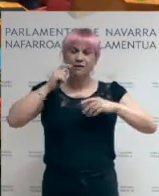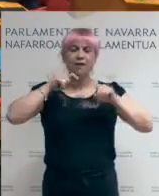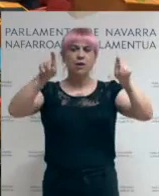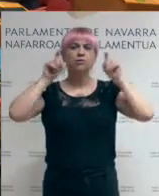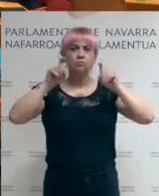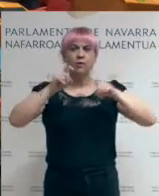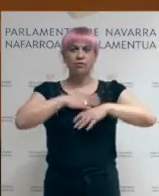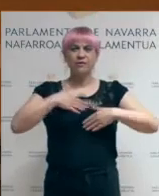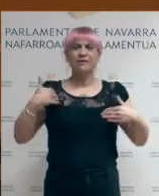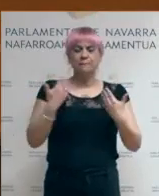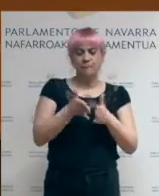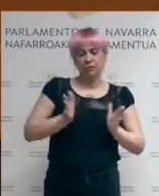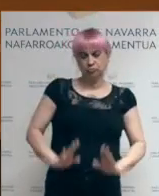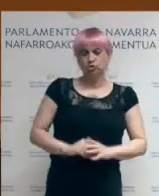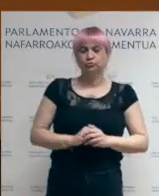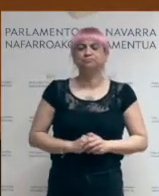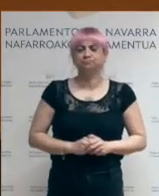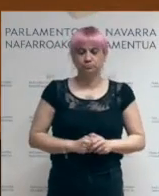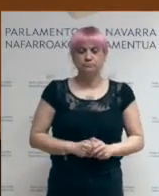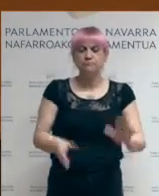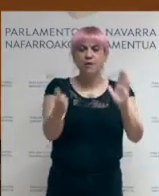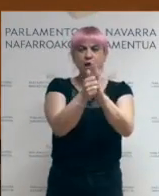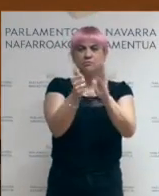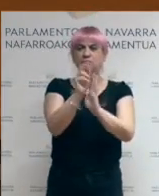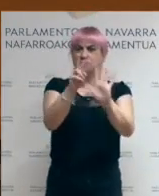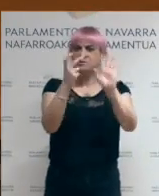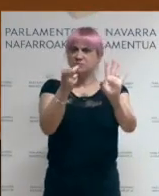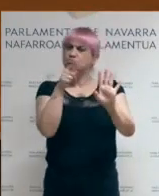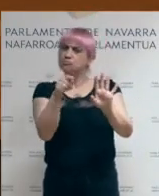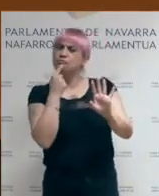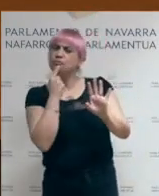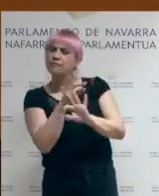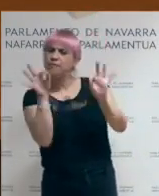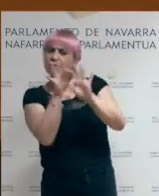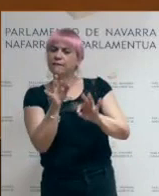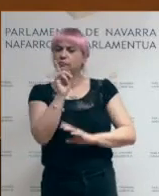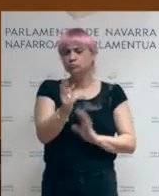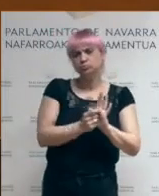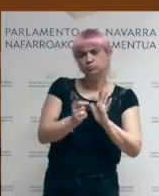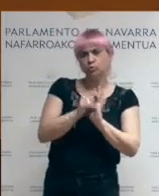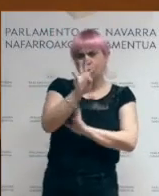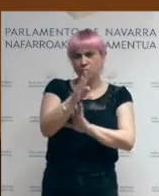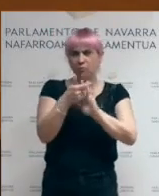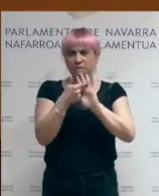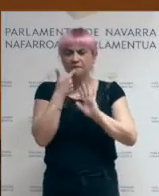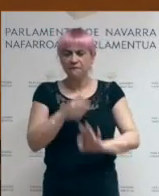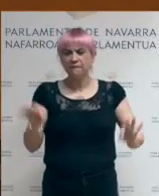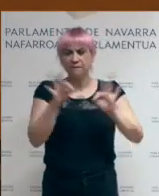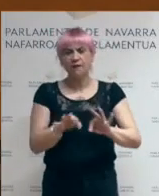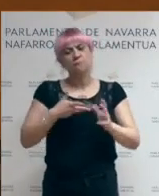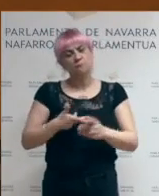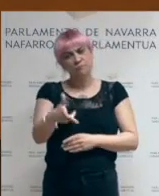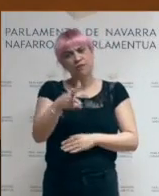para ellos y para ellas. Eso dice el artículo 27.3, que no lo nombra el punto 4, el que declara el derecho